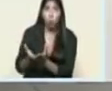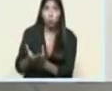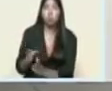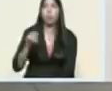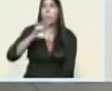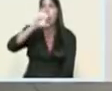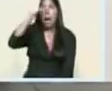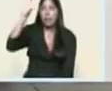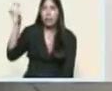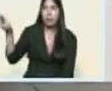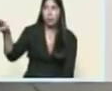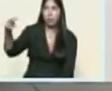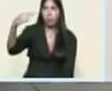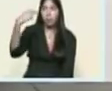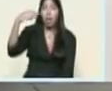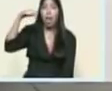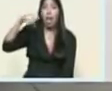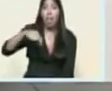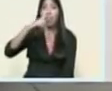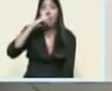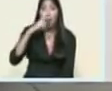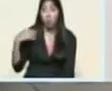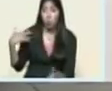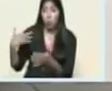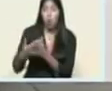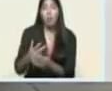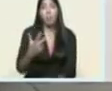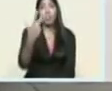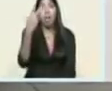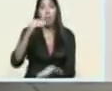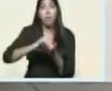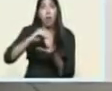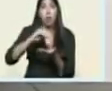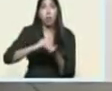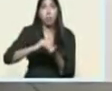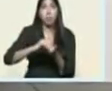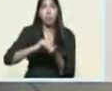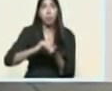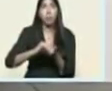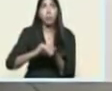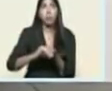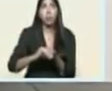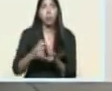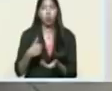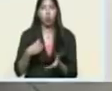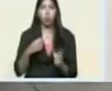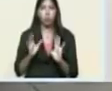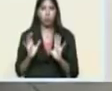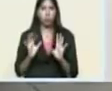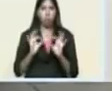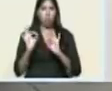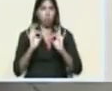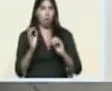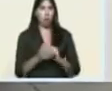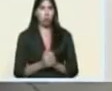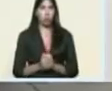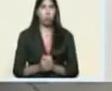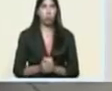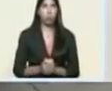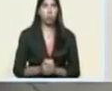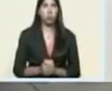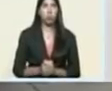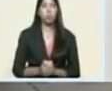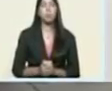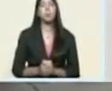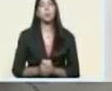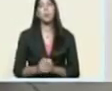en este año. Y yo podría dramatizar un poquito más a Freddy Bernal, que es maestro del